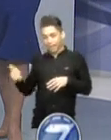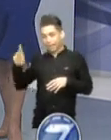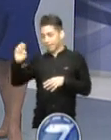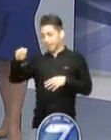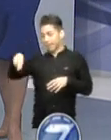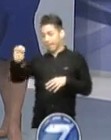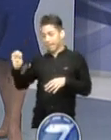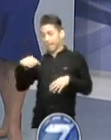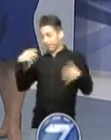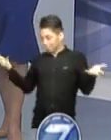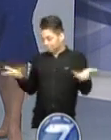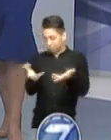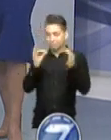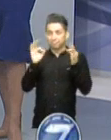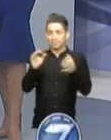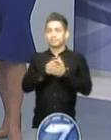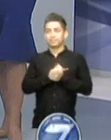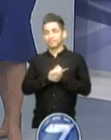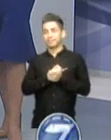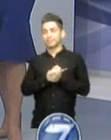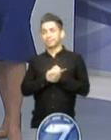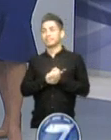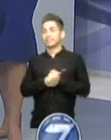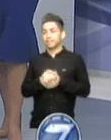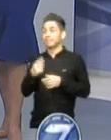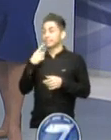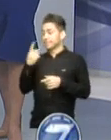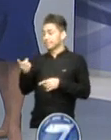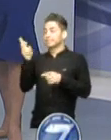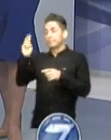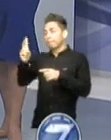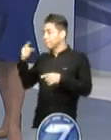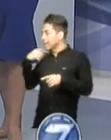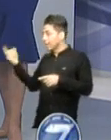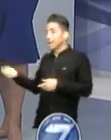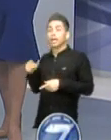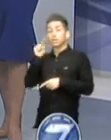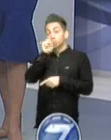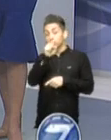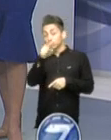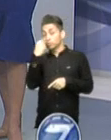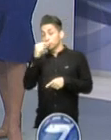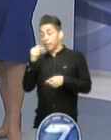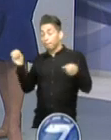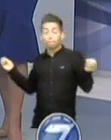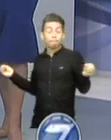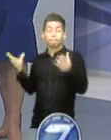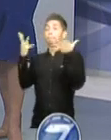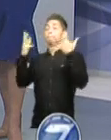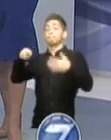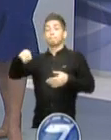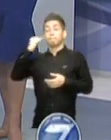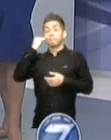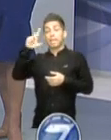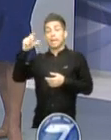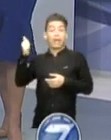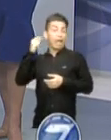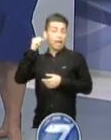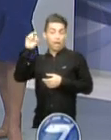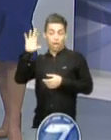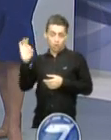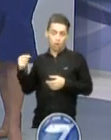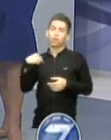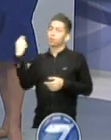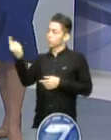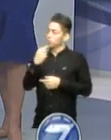energía claro como se lo hemos dicho constantemente a maría rené y bueno definitivamente tenemos mucho cariño qué bueno que estés con nosotros